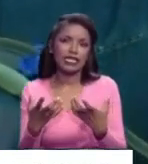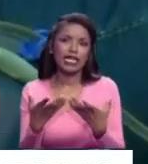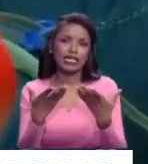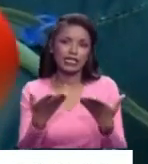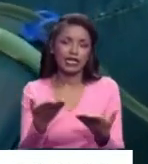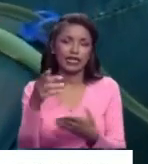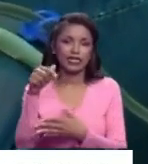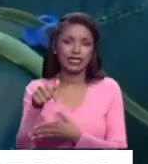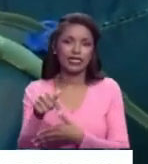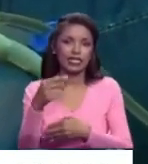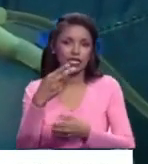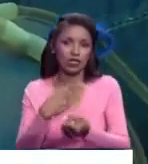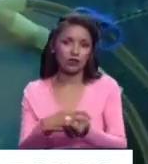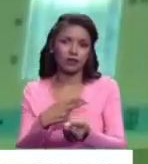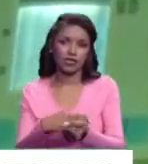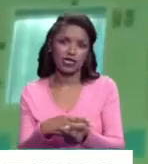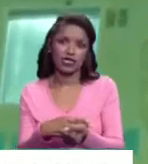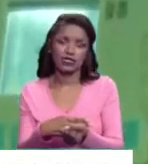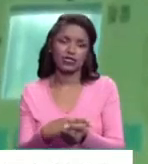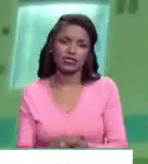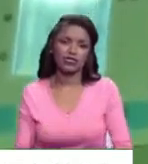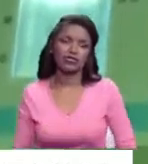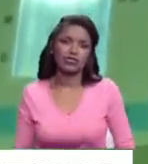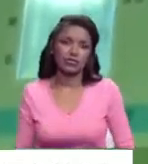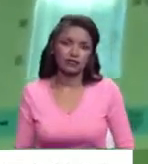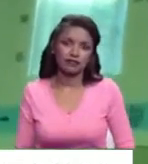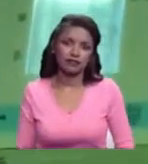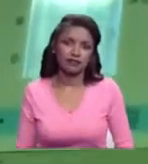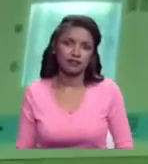hospital Dr. Cecilio Castillero en la ciudad de Chitré.